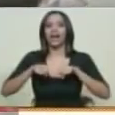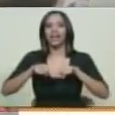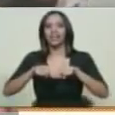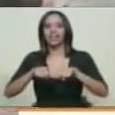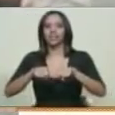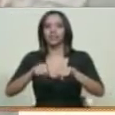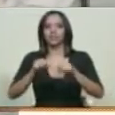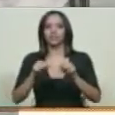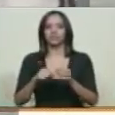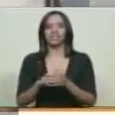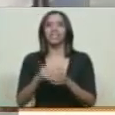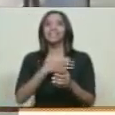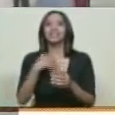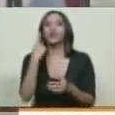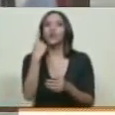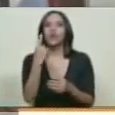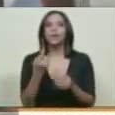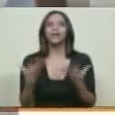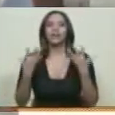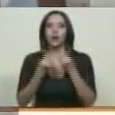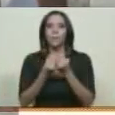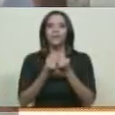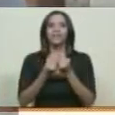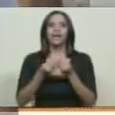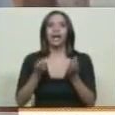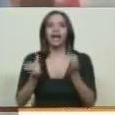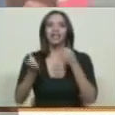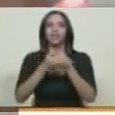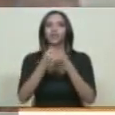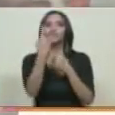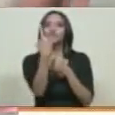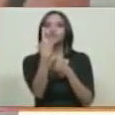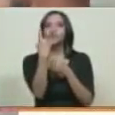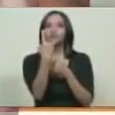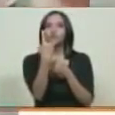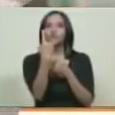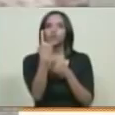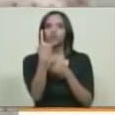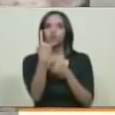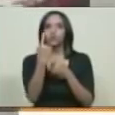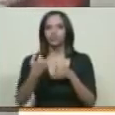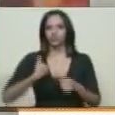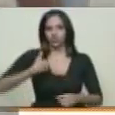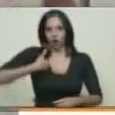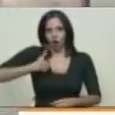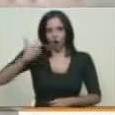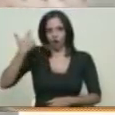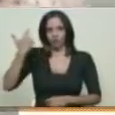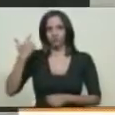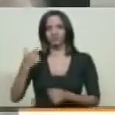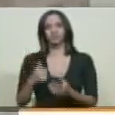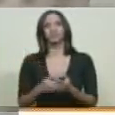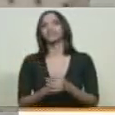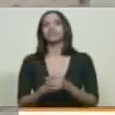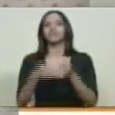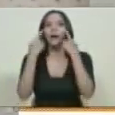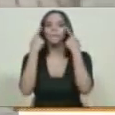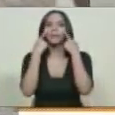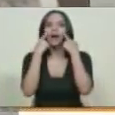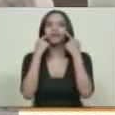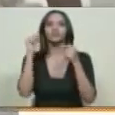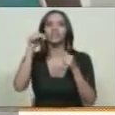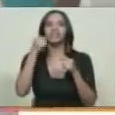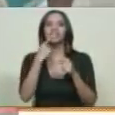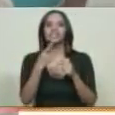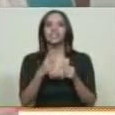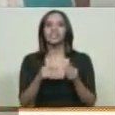En un carrito. Quiero que uno de ustedes me acompañe un momentico al depósito. Uno de ustedes. Venga. Para que usted vea dónde está el agua. Ustedes están diciendo que